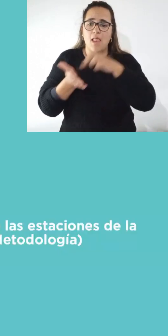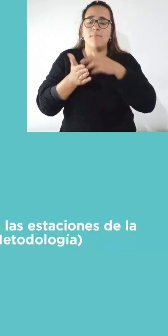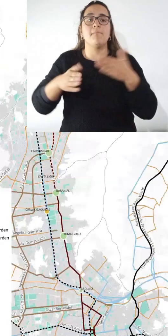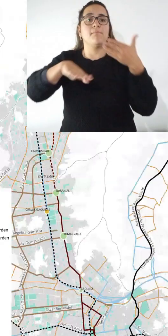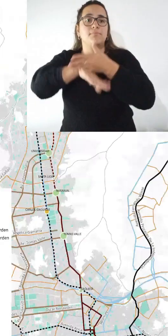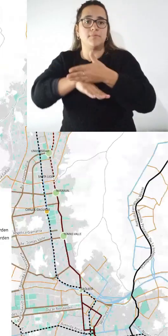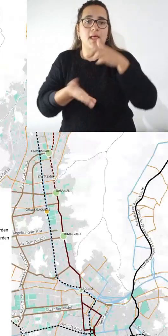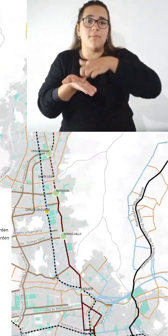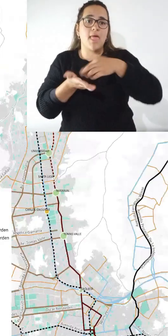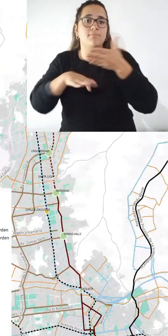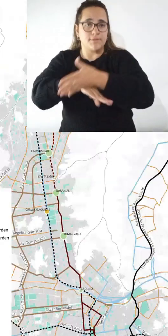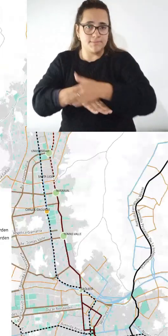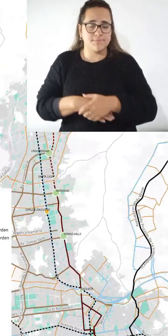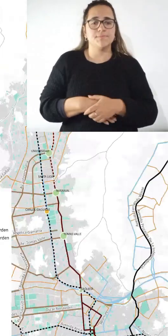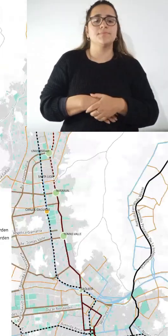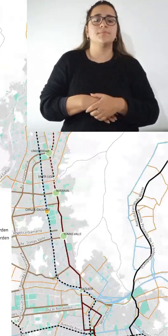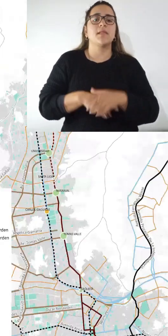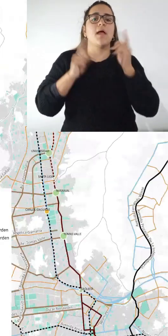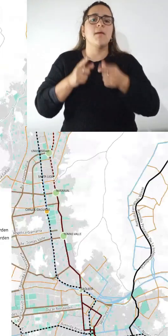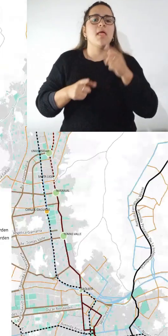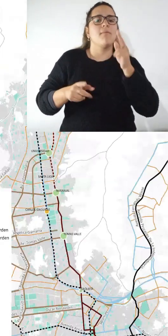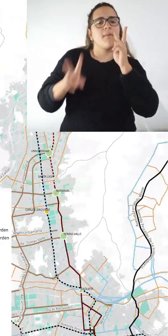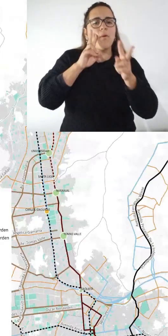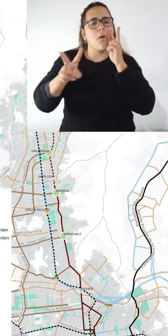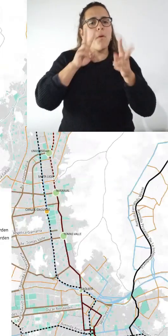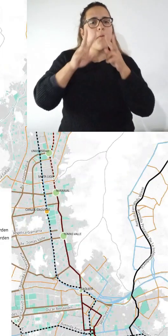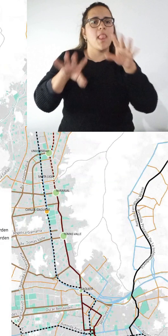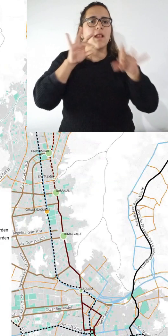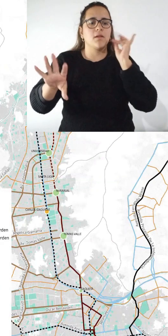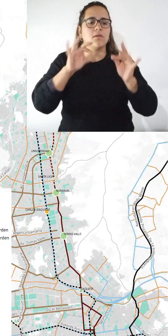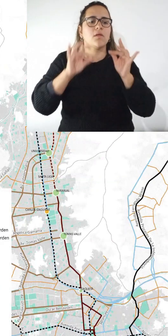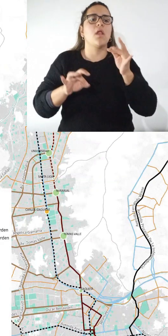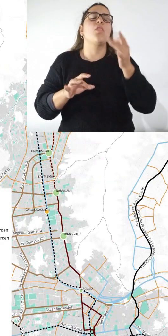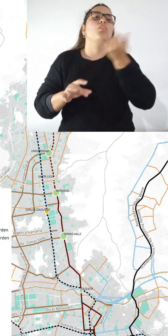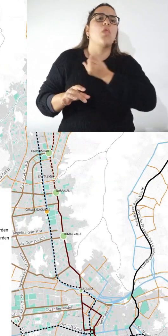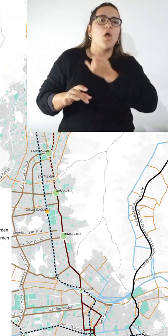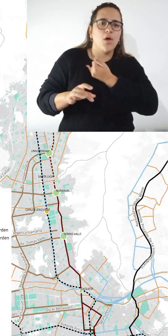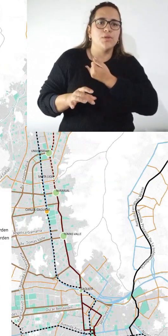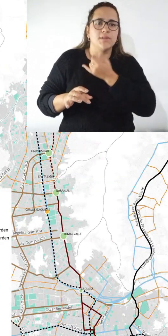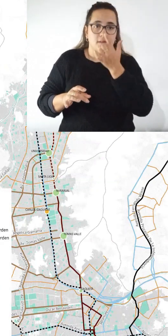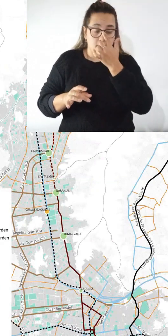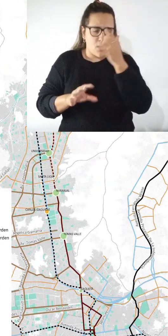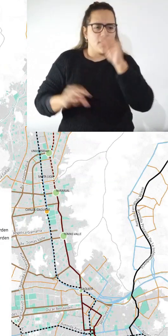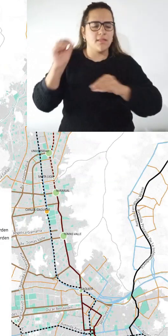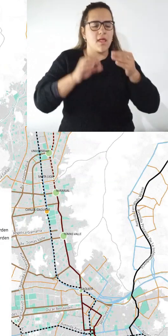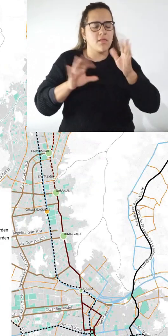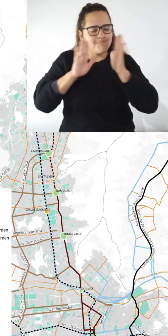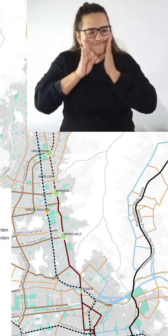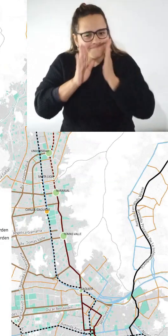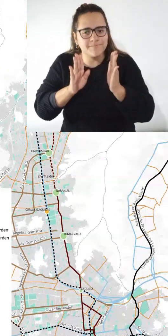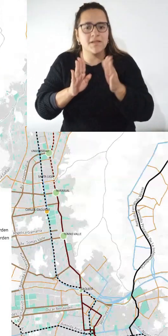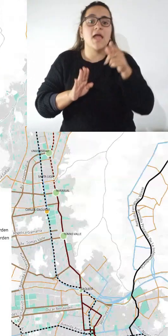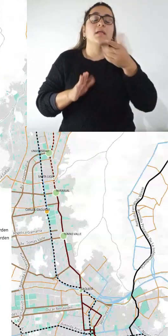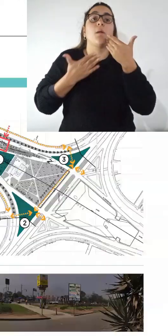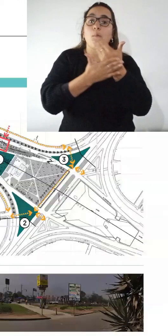facilidad a las estaciones. Hicimos una priorización de las estaciones de la extensión del metropolitano para hacer un